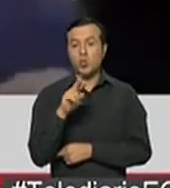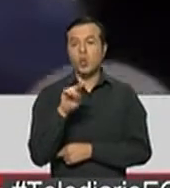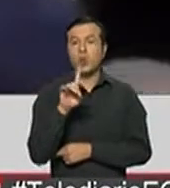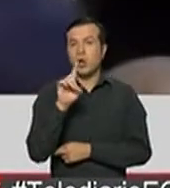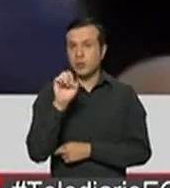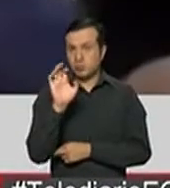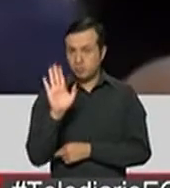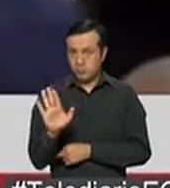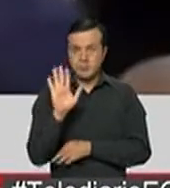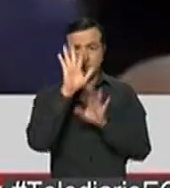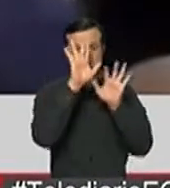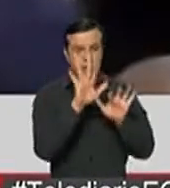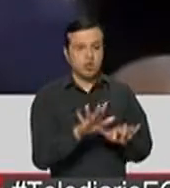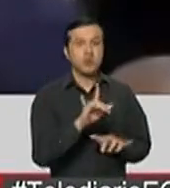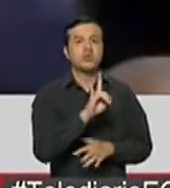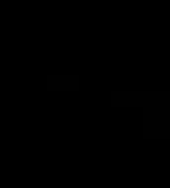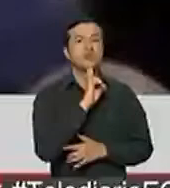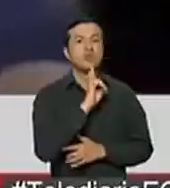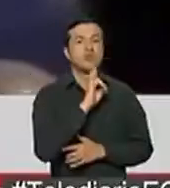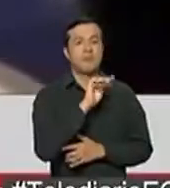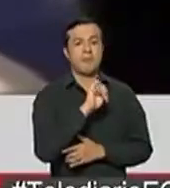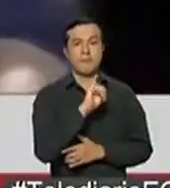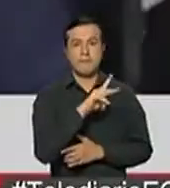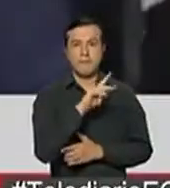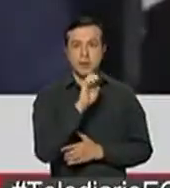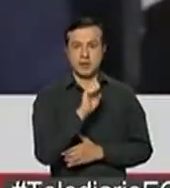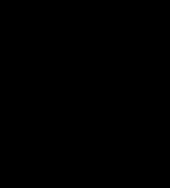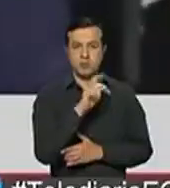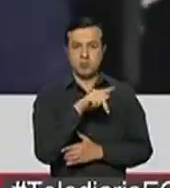el secretario de Estado de Estados Unidos, Mike Pompeo.